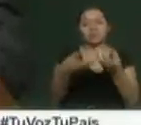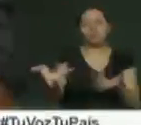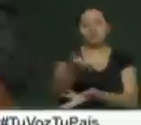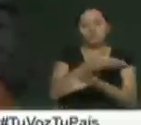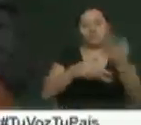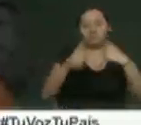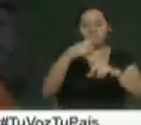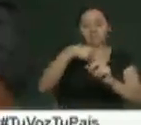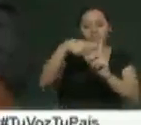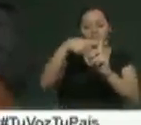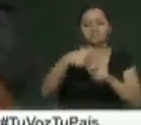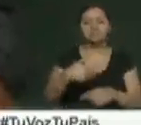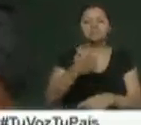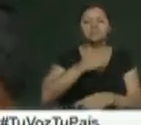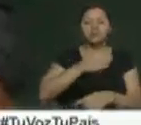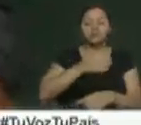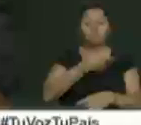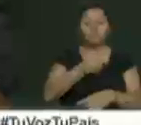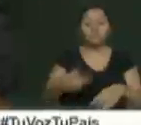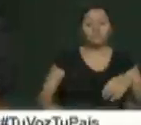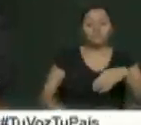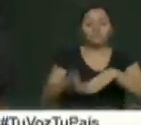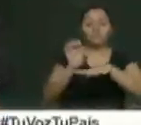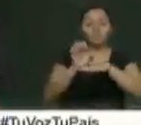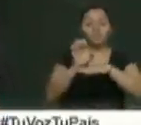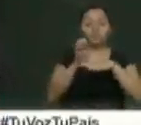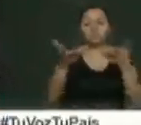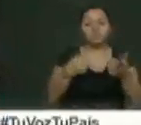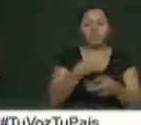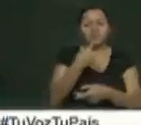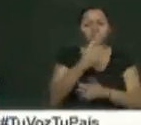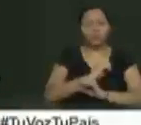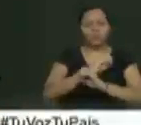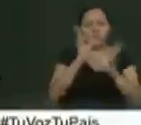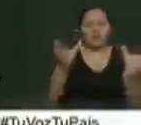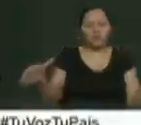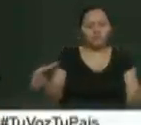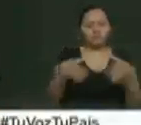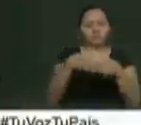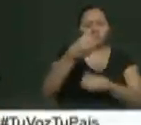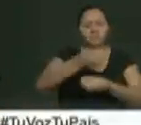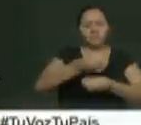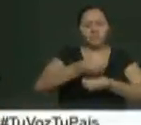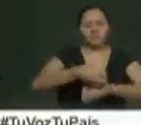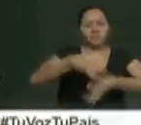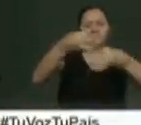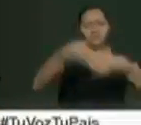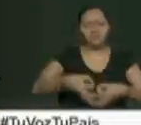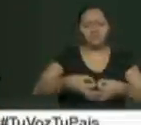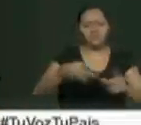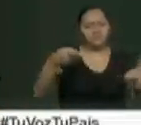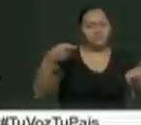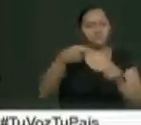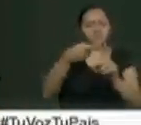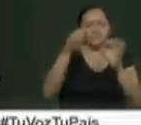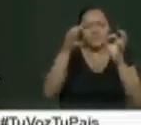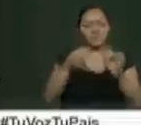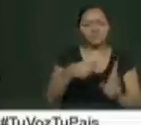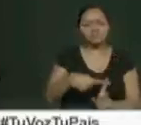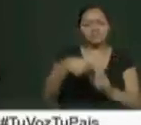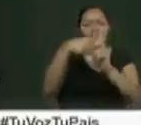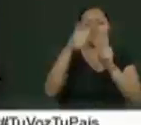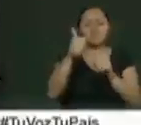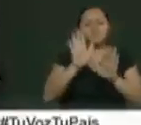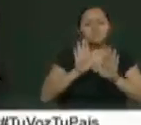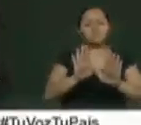entera. Y como presidente de la República, les digo que actuaremos con firmeza y determinación para